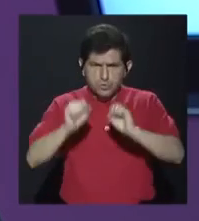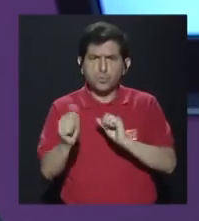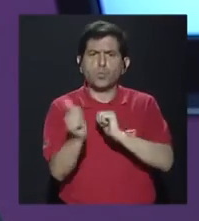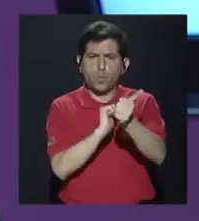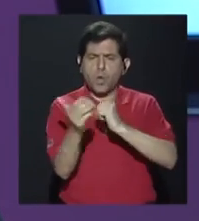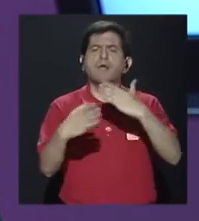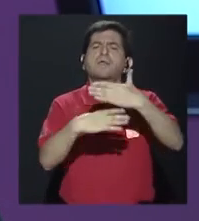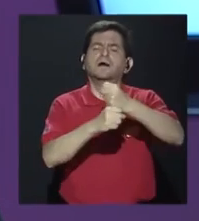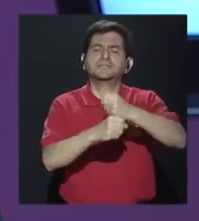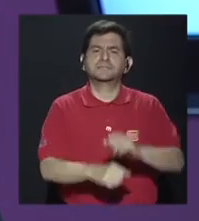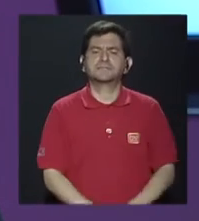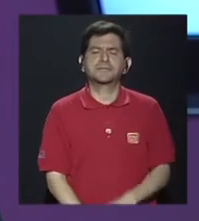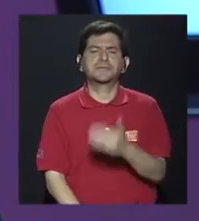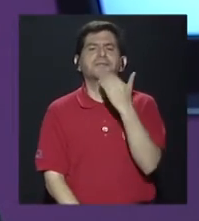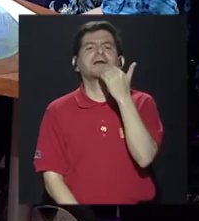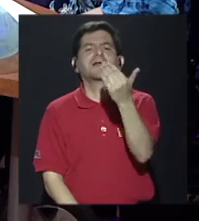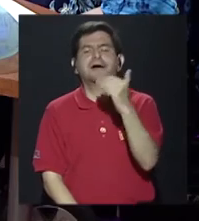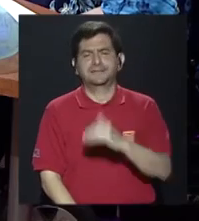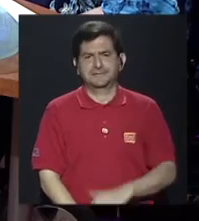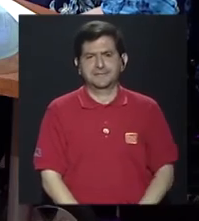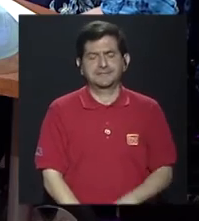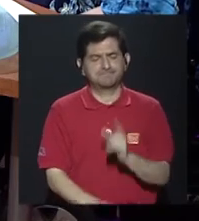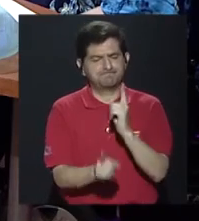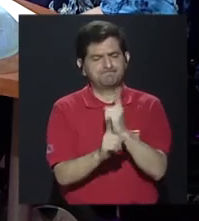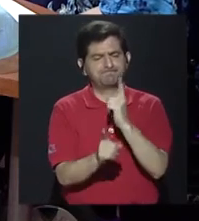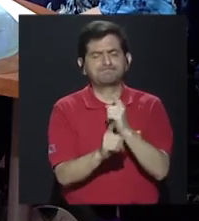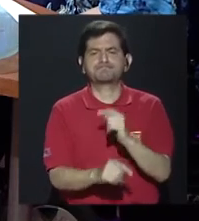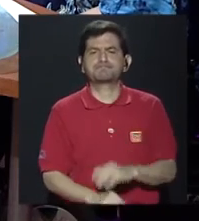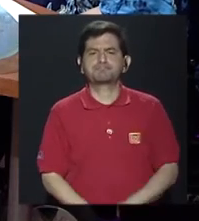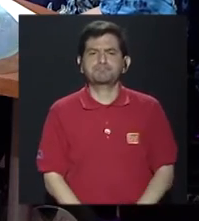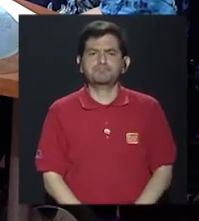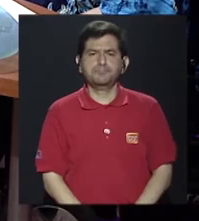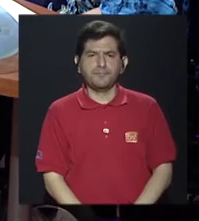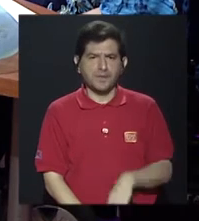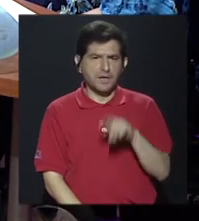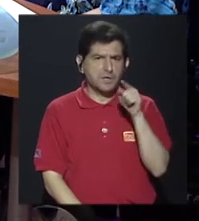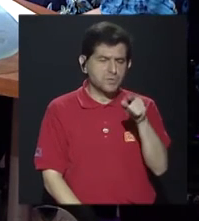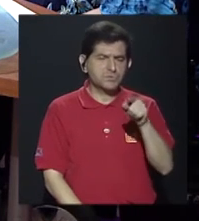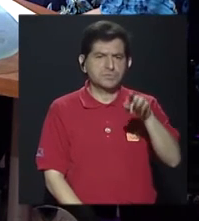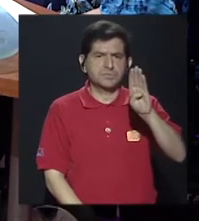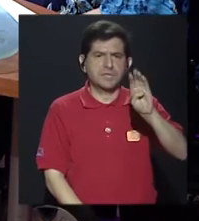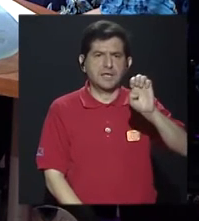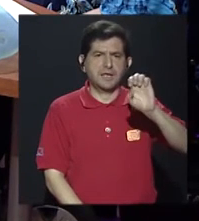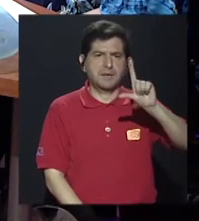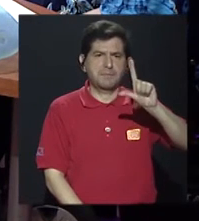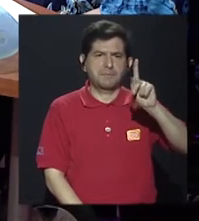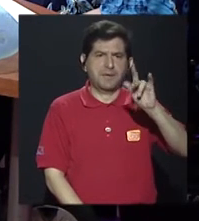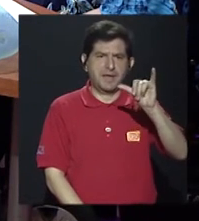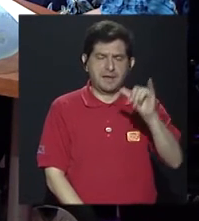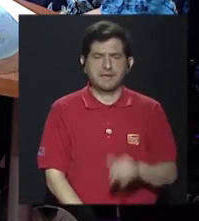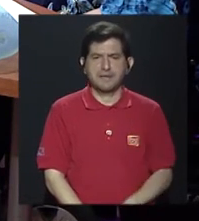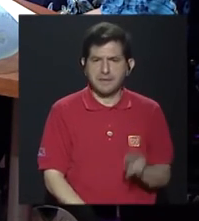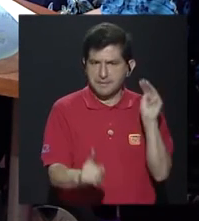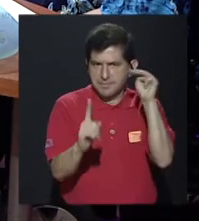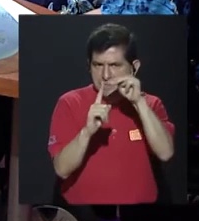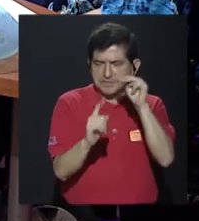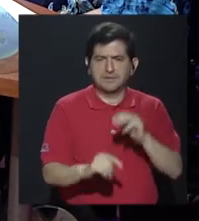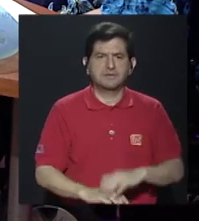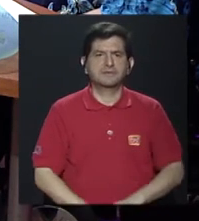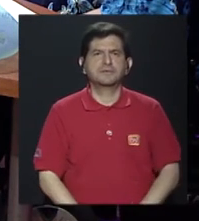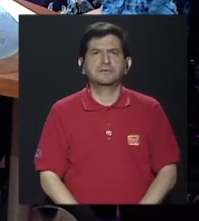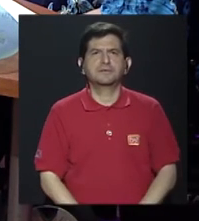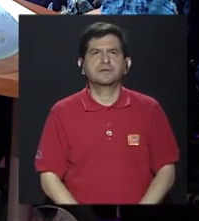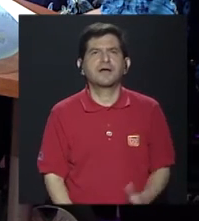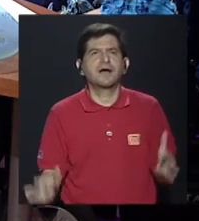deporte. Muchísimas gracias, sí, efectivamente. ¿Y usted, Berke, quisiera referirse a algún mensaje? Bueno,